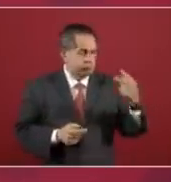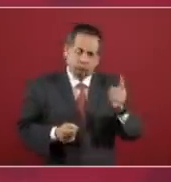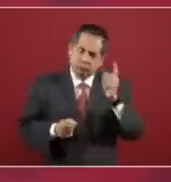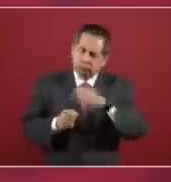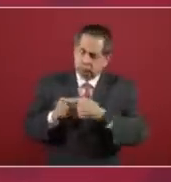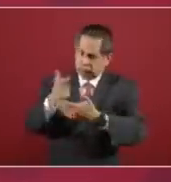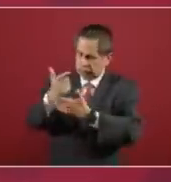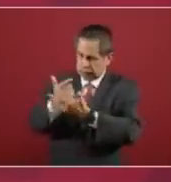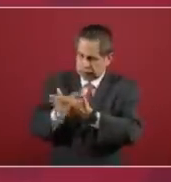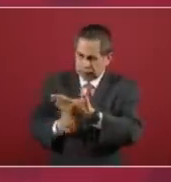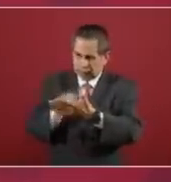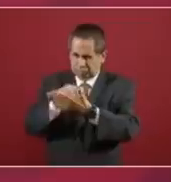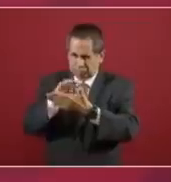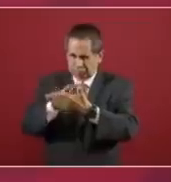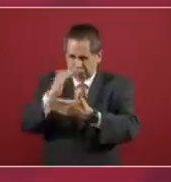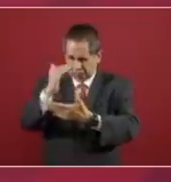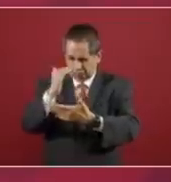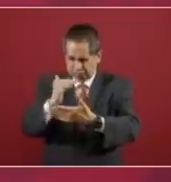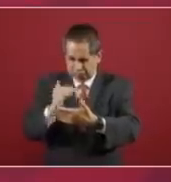a un padrón